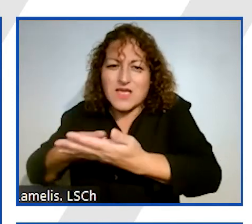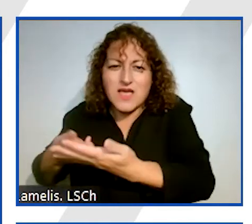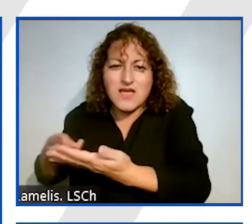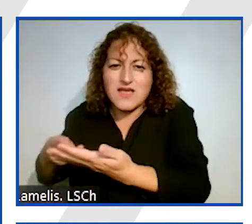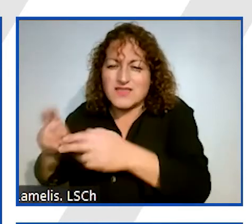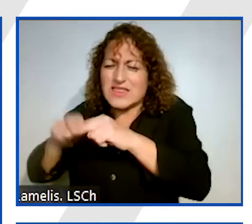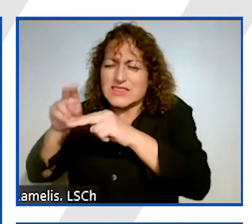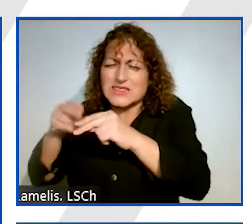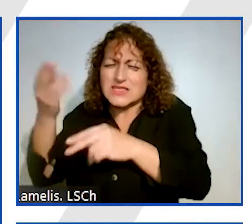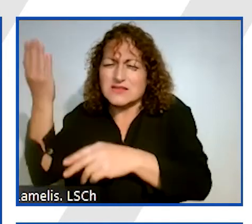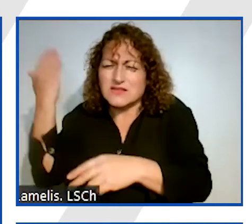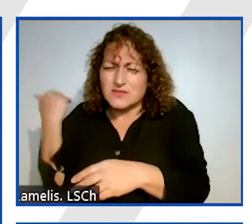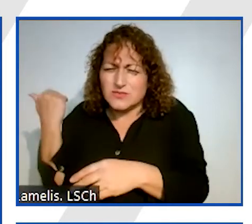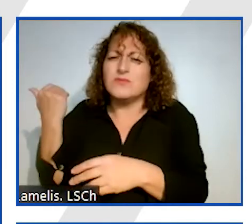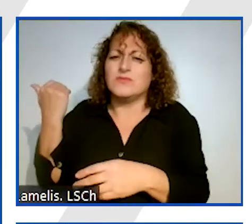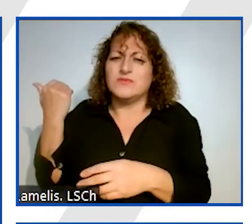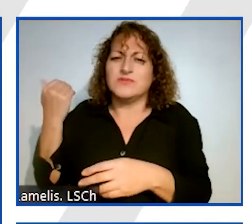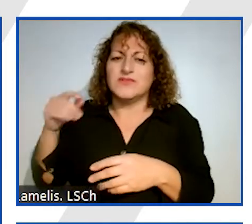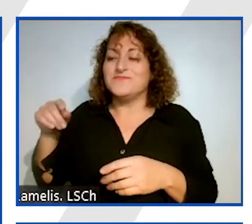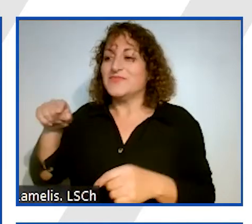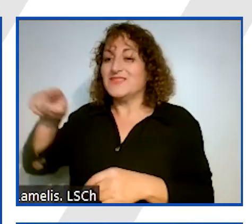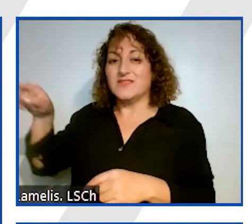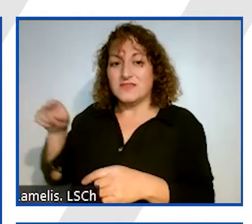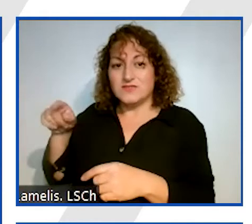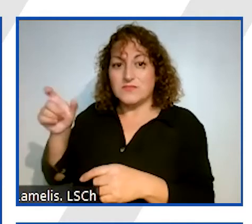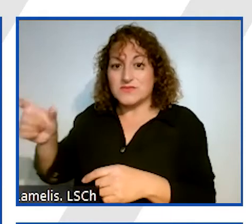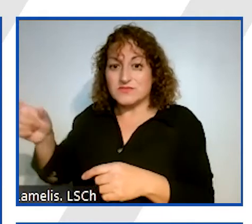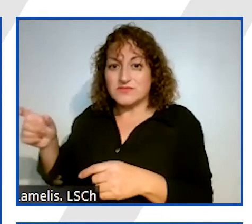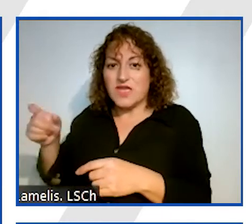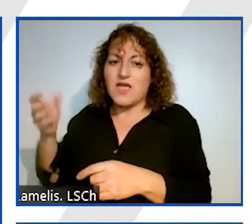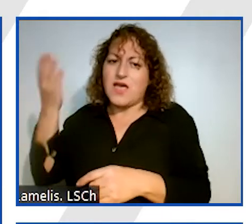rico registro de la interacción que tenían ellos con los tiburones.